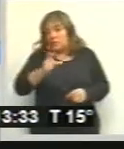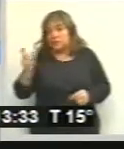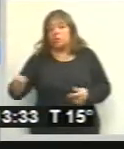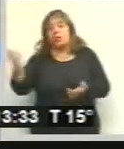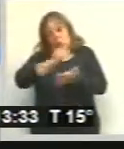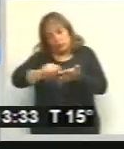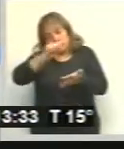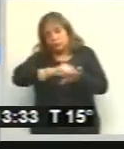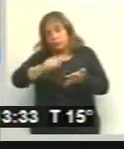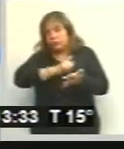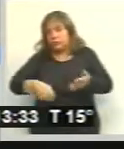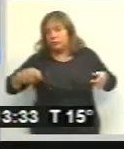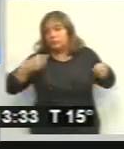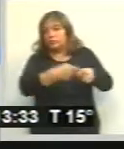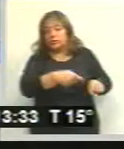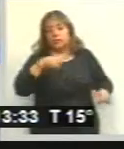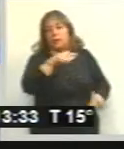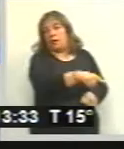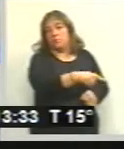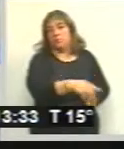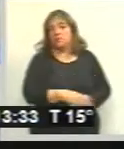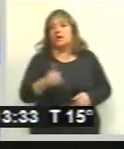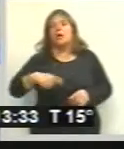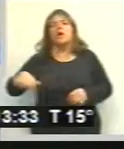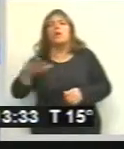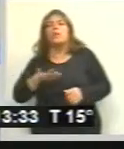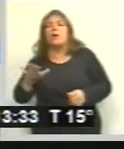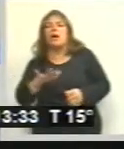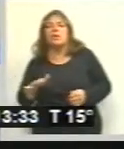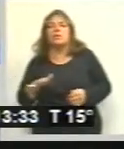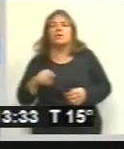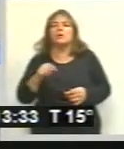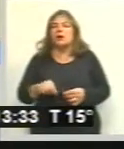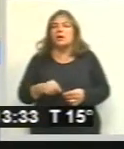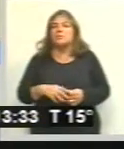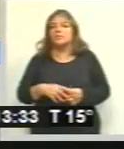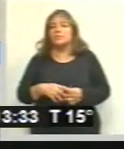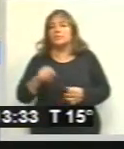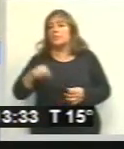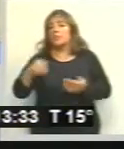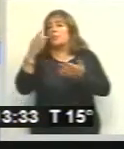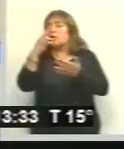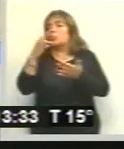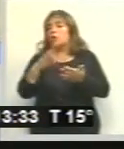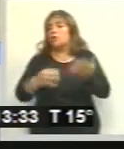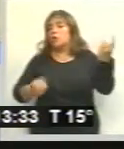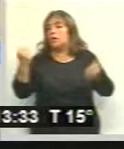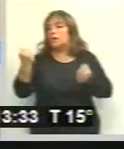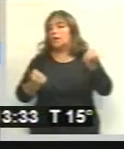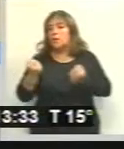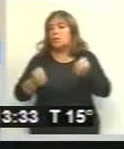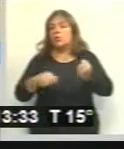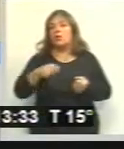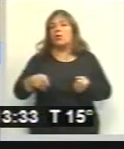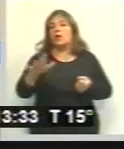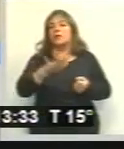las actuaciones contravencionales al respecto. ¿En qué lugar esto fue esto, oficial? Esto fue en un control vehicular realizado